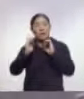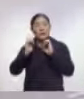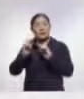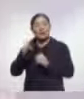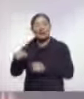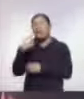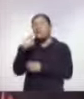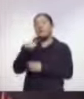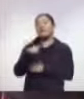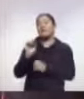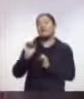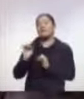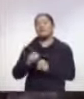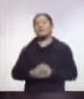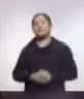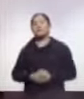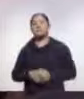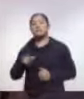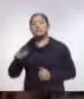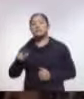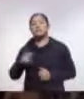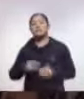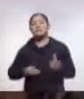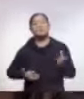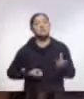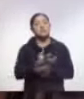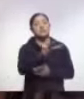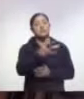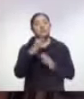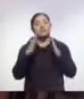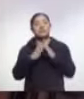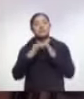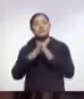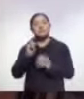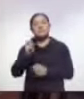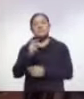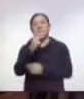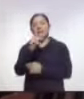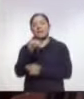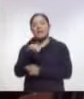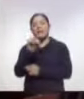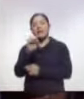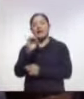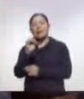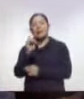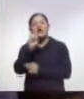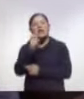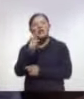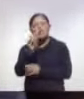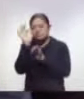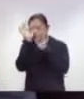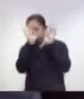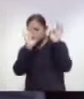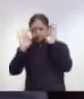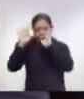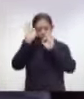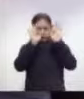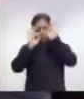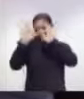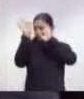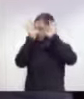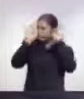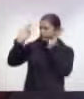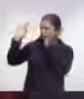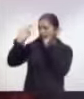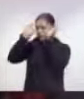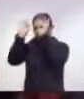un delito. Cada que salgas de tu casa, quiero que hagas un paneo de tu calle. ¿Qué es un paneo? Observar, de derecha a izquierda, de izquierda a frente, para ver si